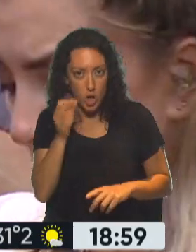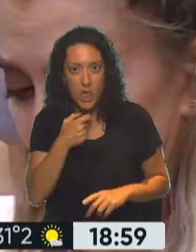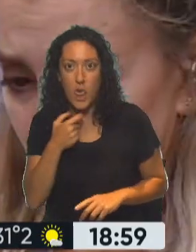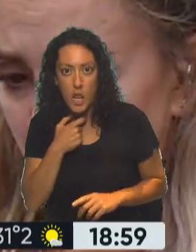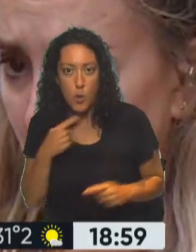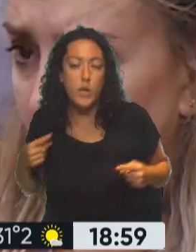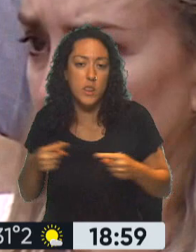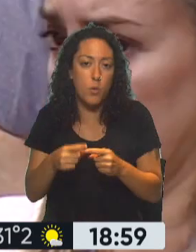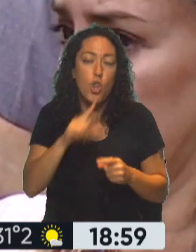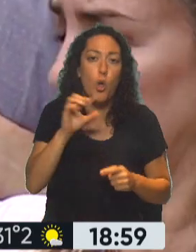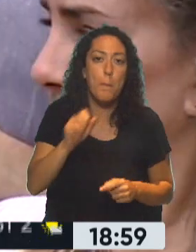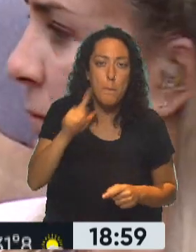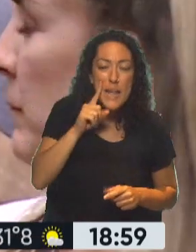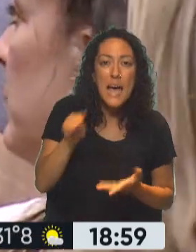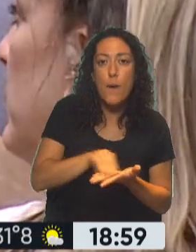el doctor Tomei tendrá